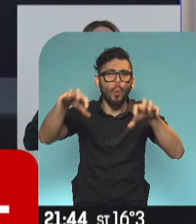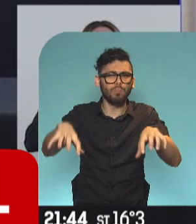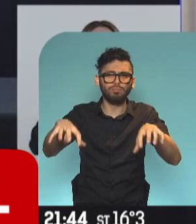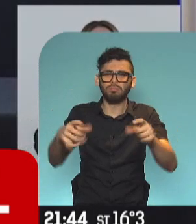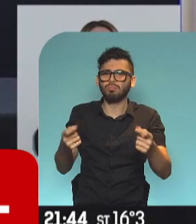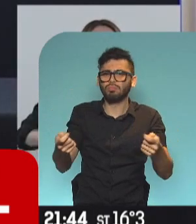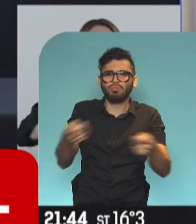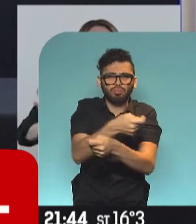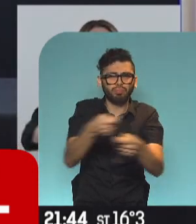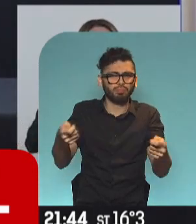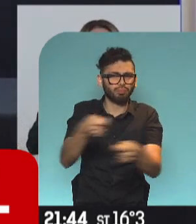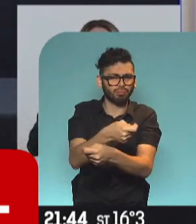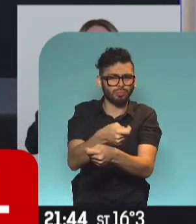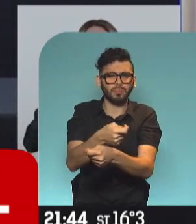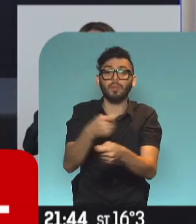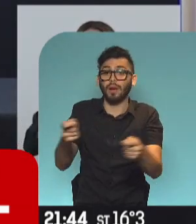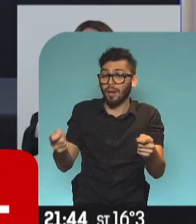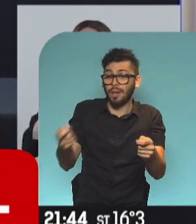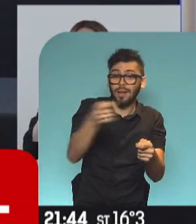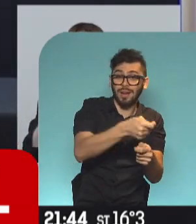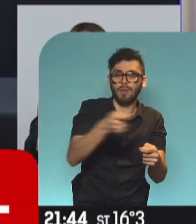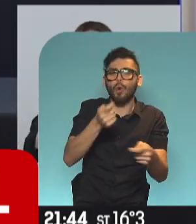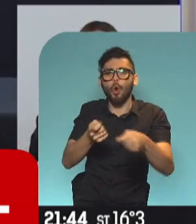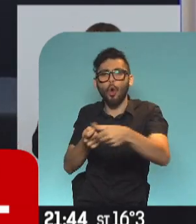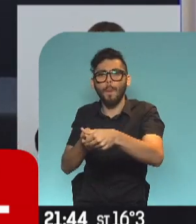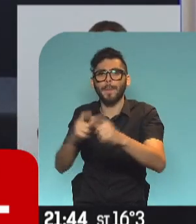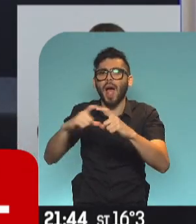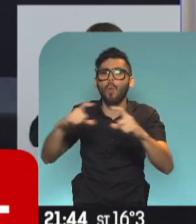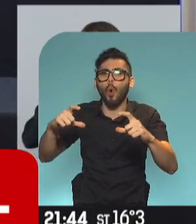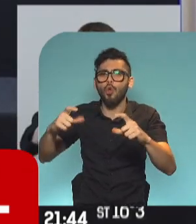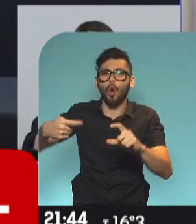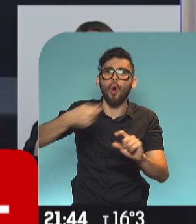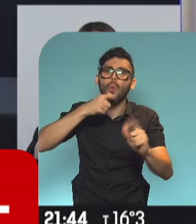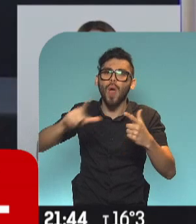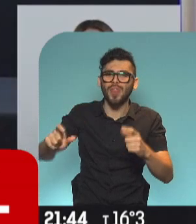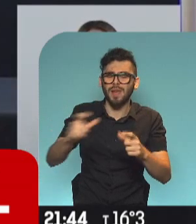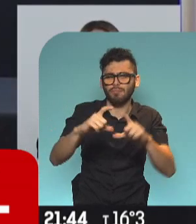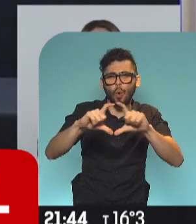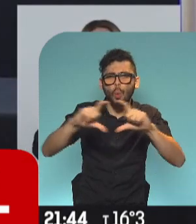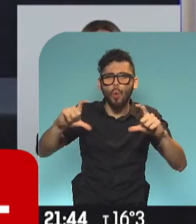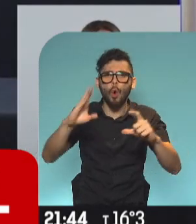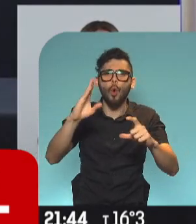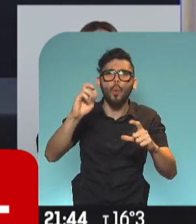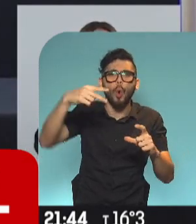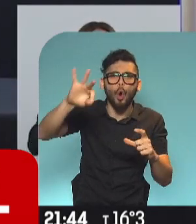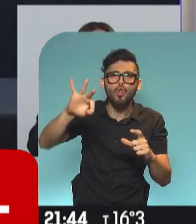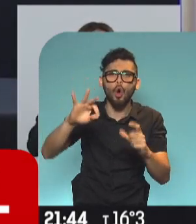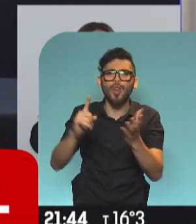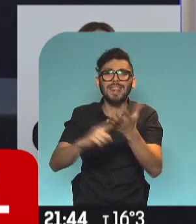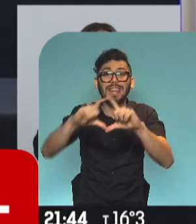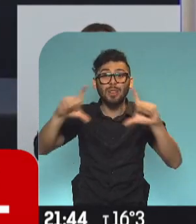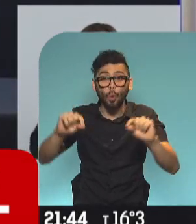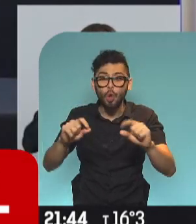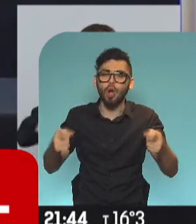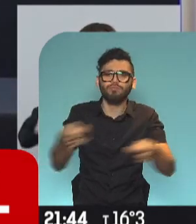esos pases, esas operaciones de comprar y vender bonos entre sí, bonos y títulos y demás, se hace con una tasa. Bueno,